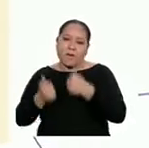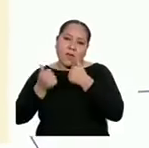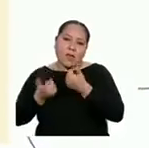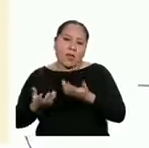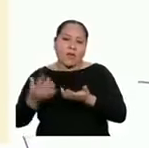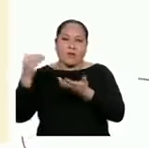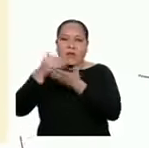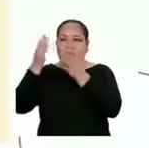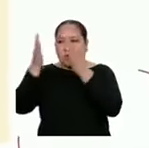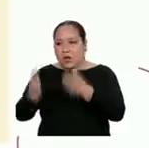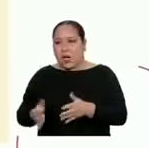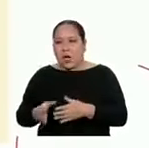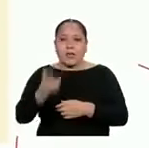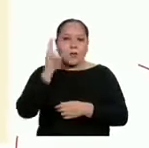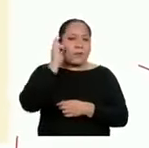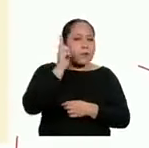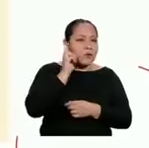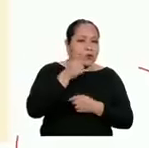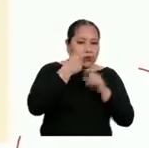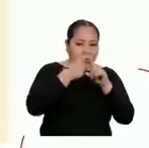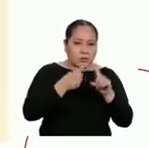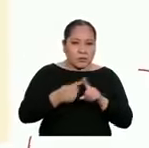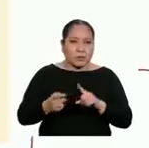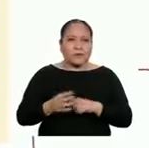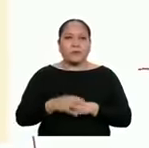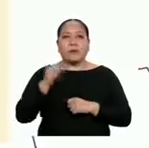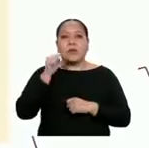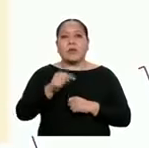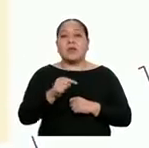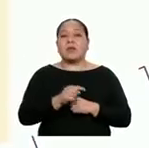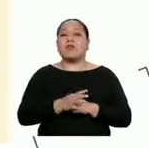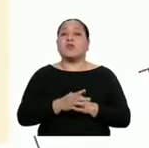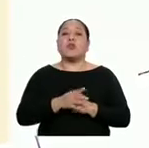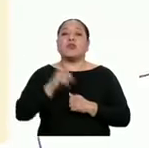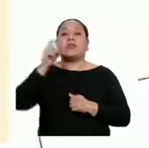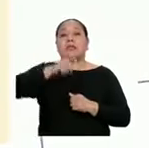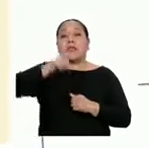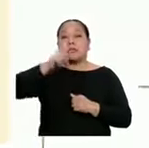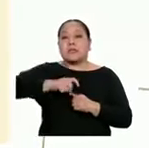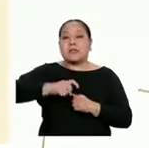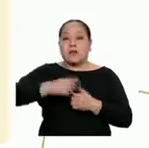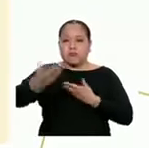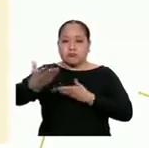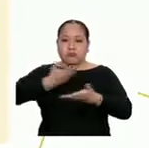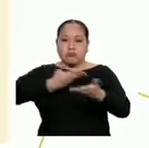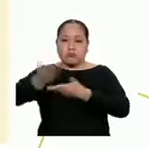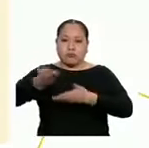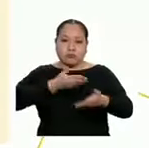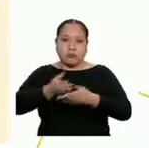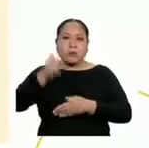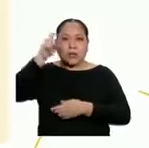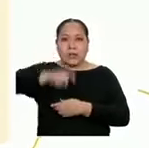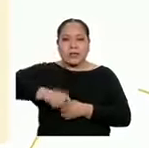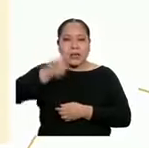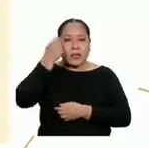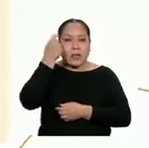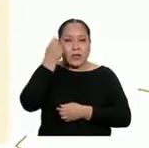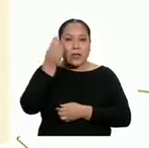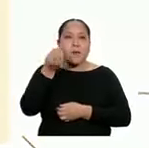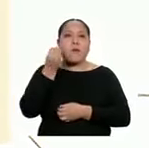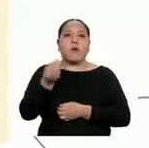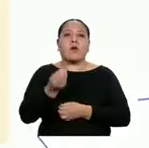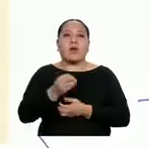estudiantes, docentes, etc. Traducción necesaria para poder convivir. También se puede comprender por qué